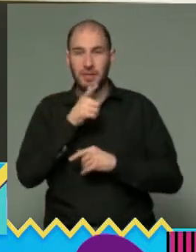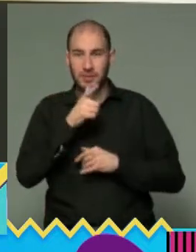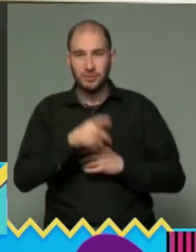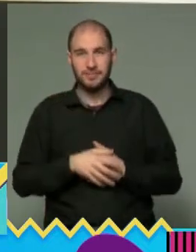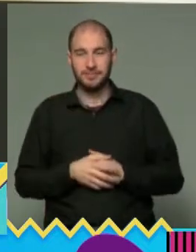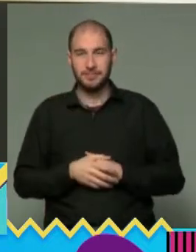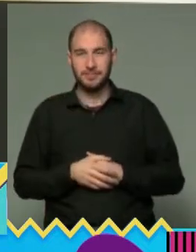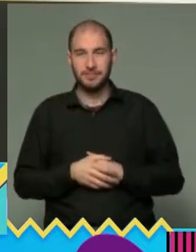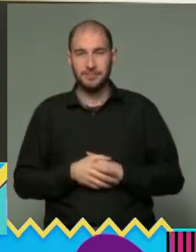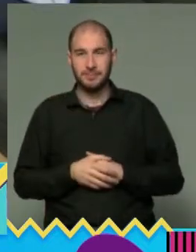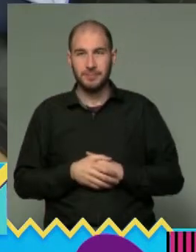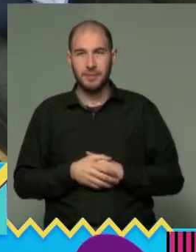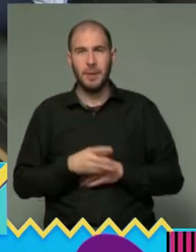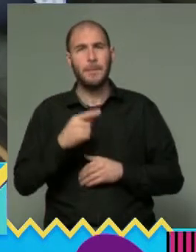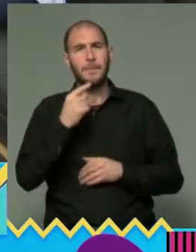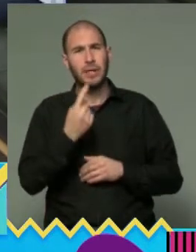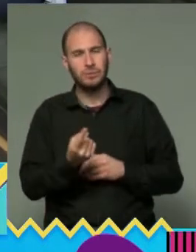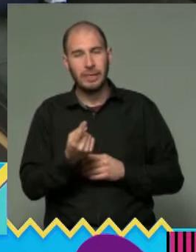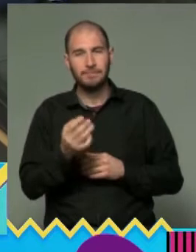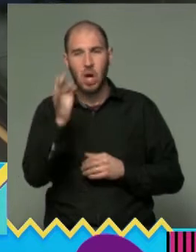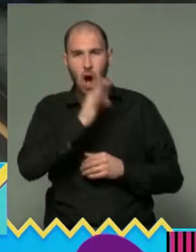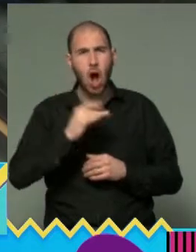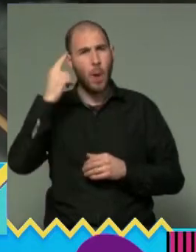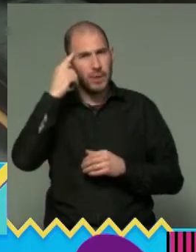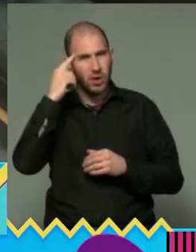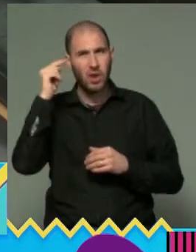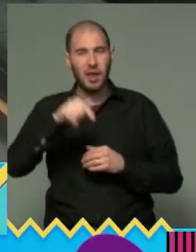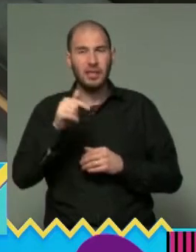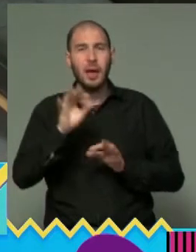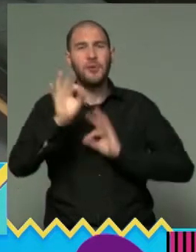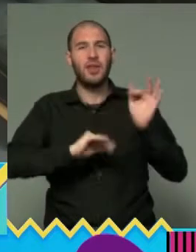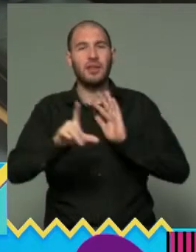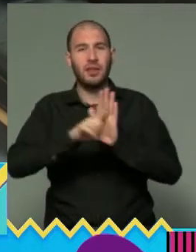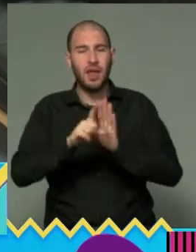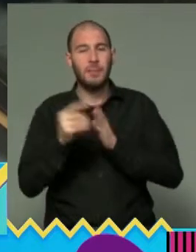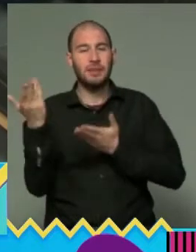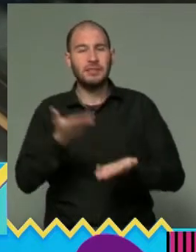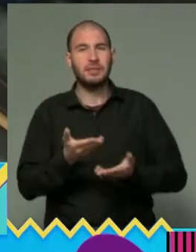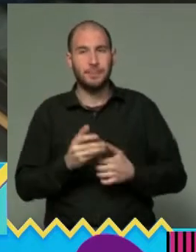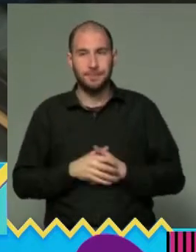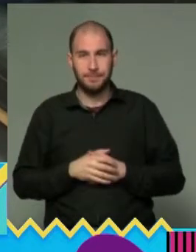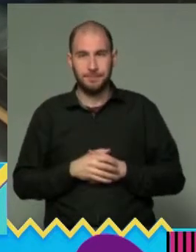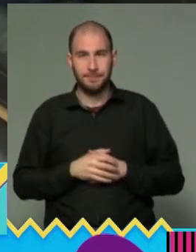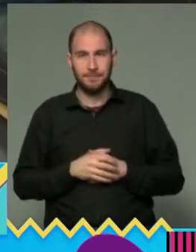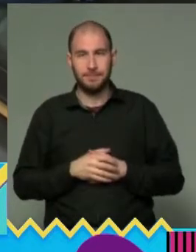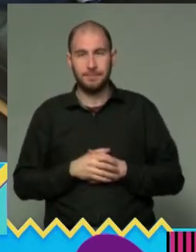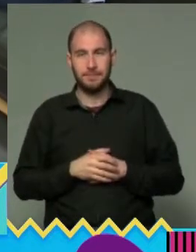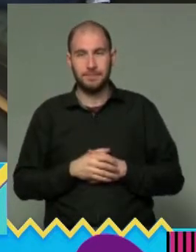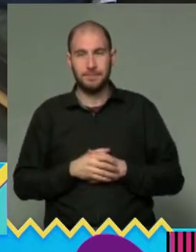Parecidos. ¿Qué opinión les merece este proyecto de ley que se ha presentado?